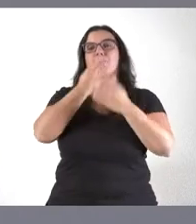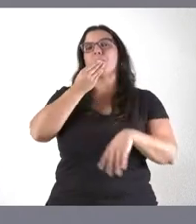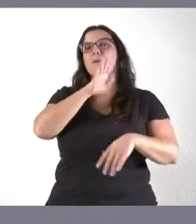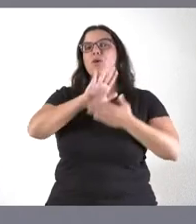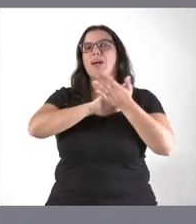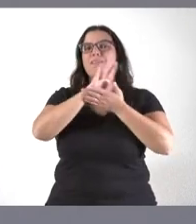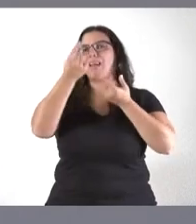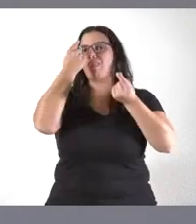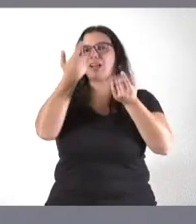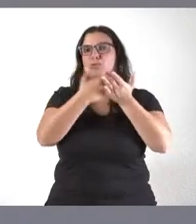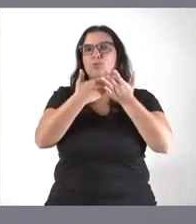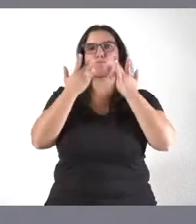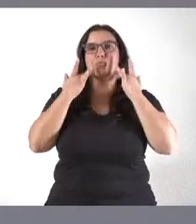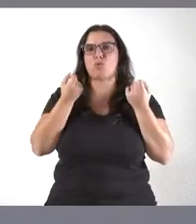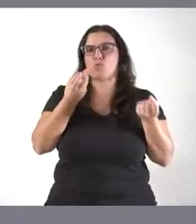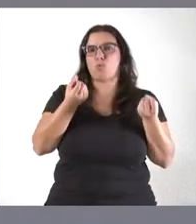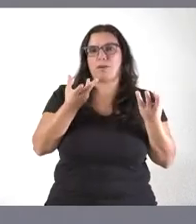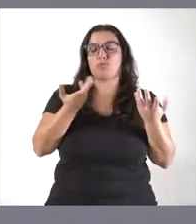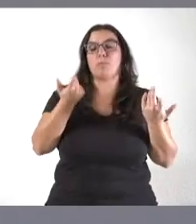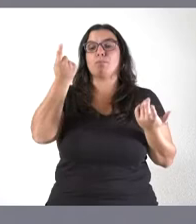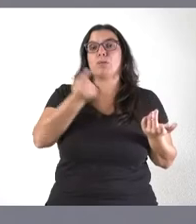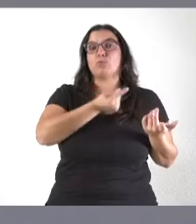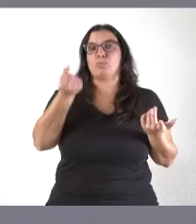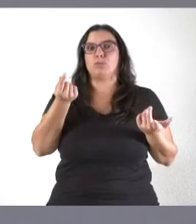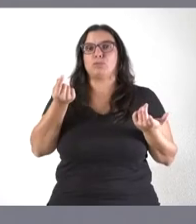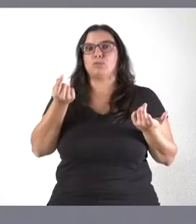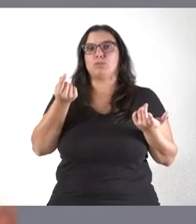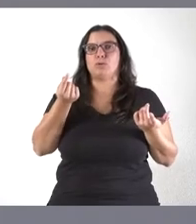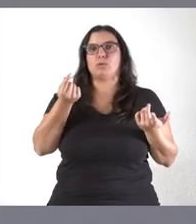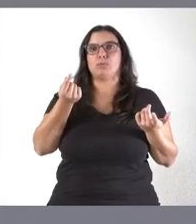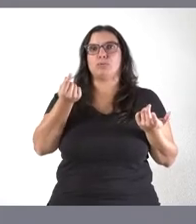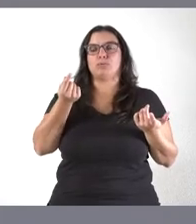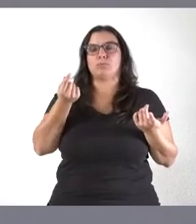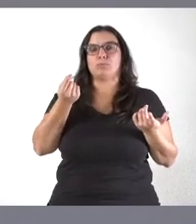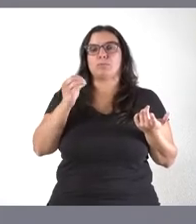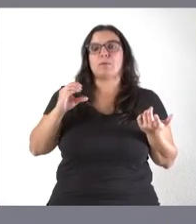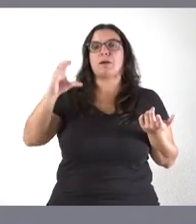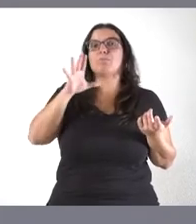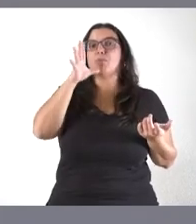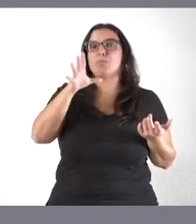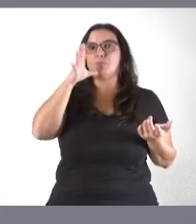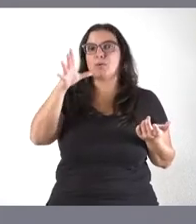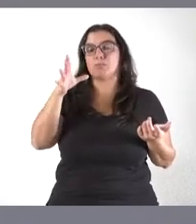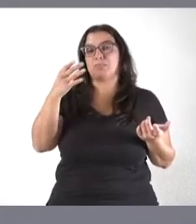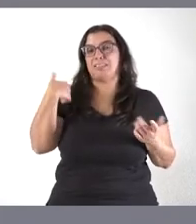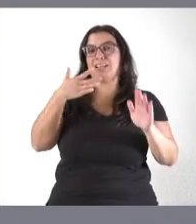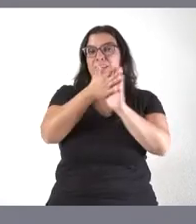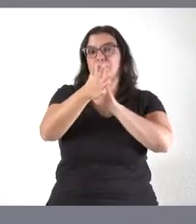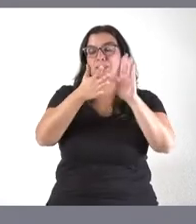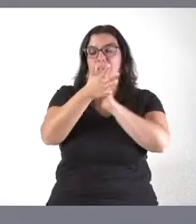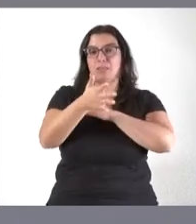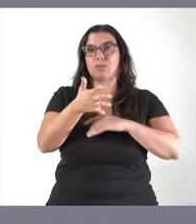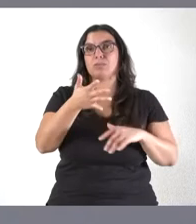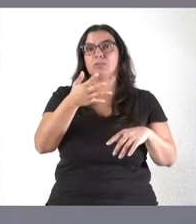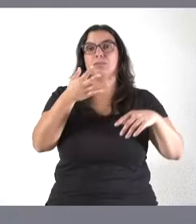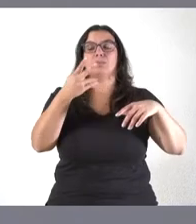a las cifras y los presupuestos crecen y les justifico Cuáles son los elementos por los que crecen fundamentalmente los dos que les he señalado